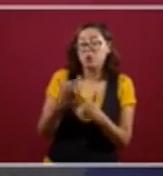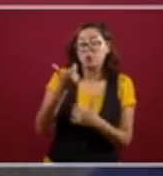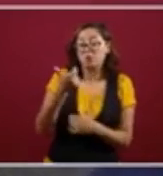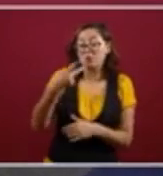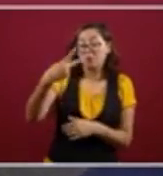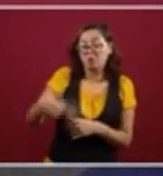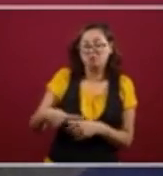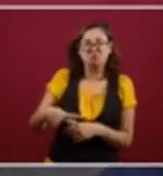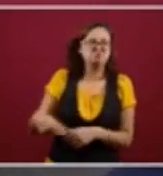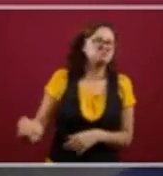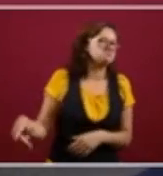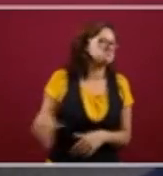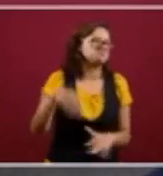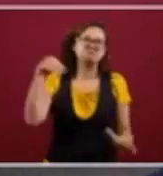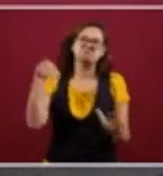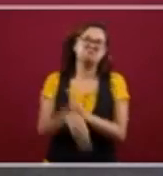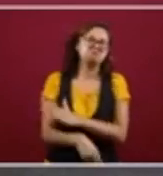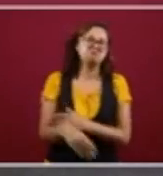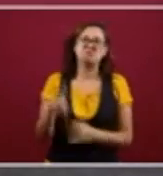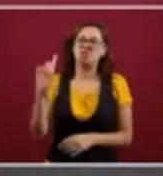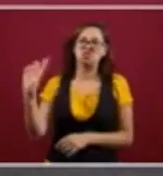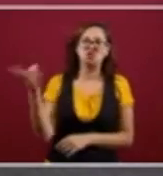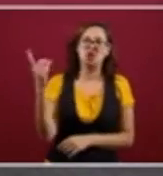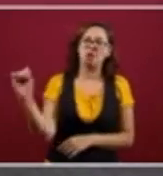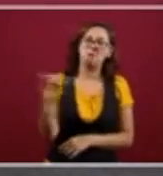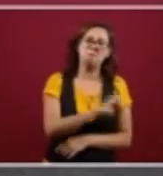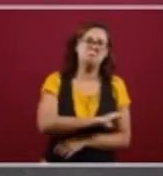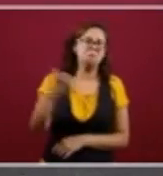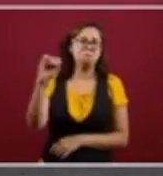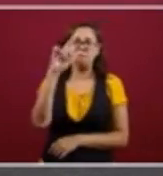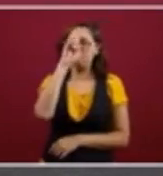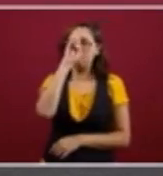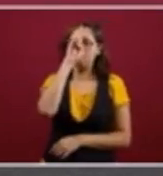arriba de 20 con relación al dólar.